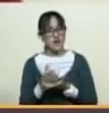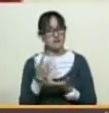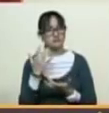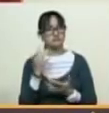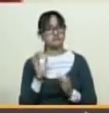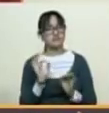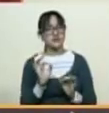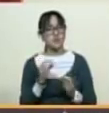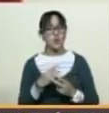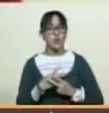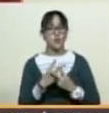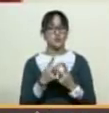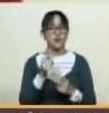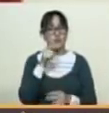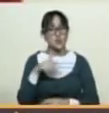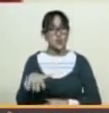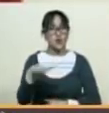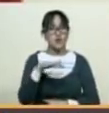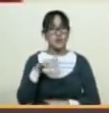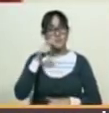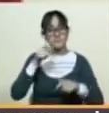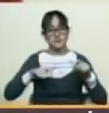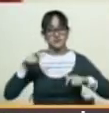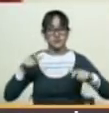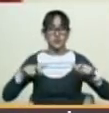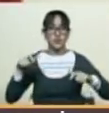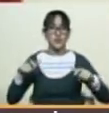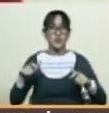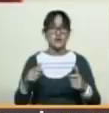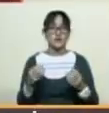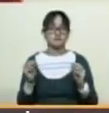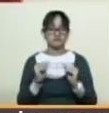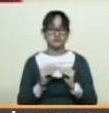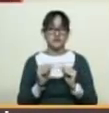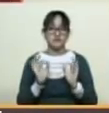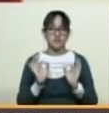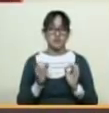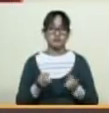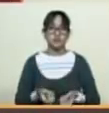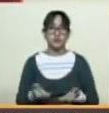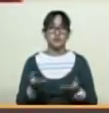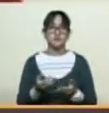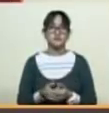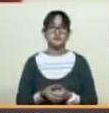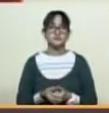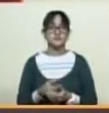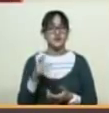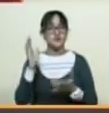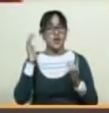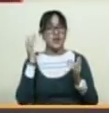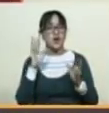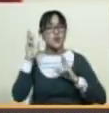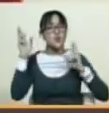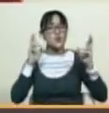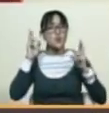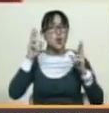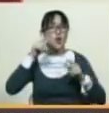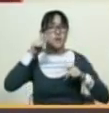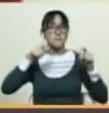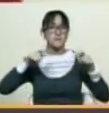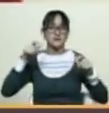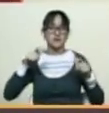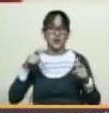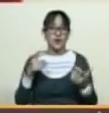reflejo de la voluntad soberana de las electoras y los electores, tal como fue emitido. Son bolas que comienzan a